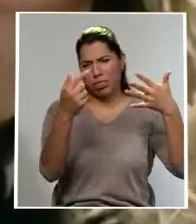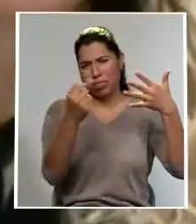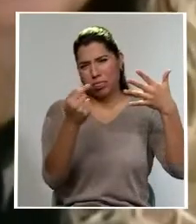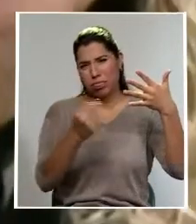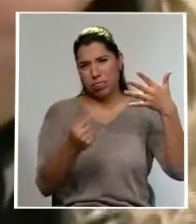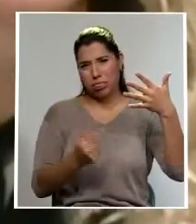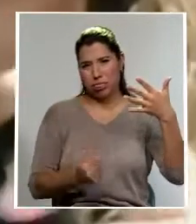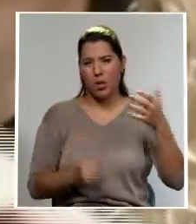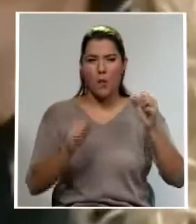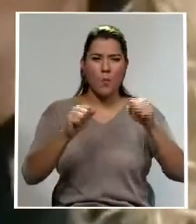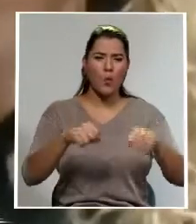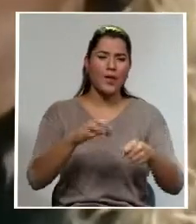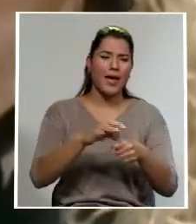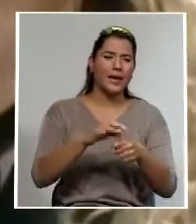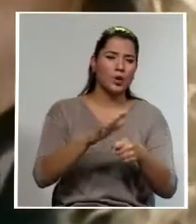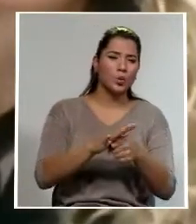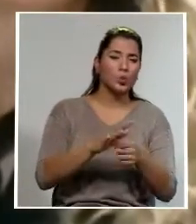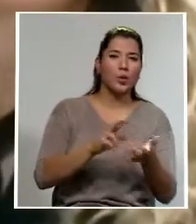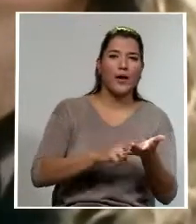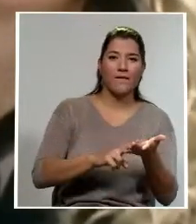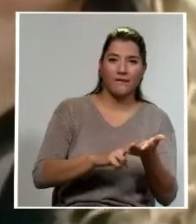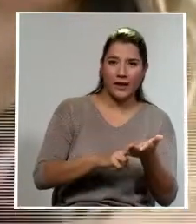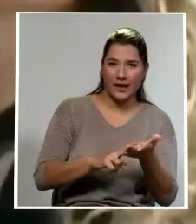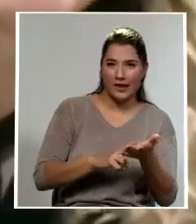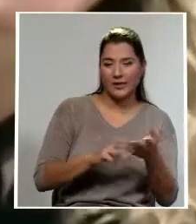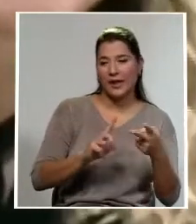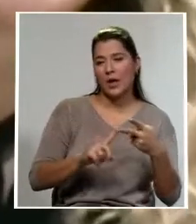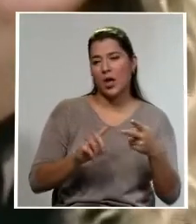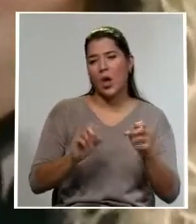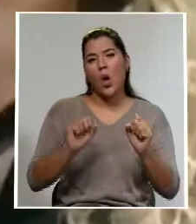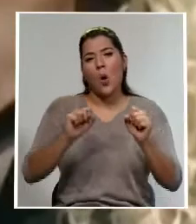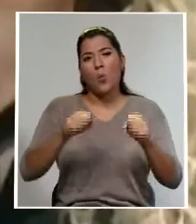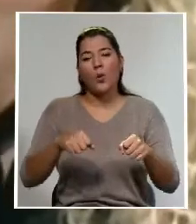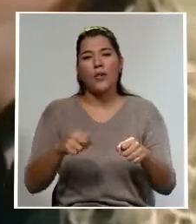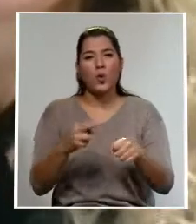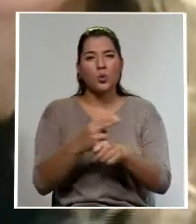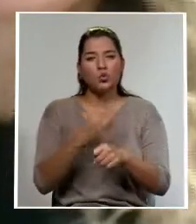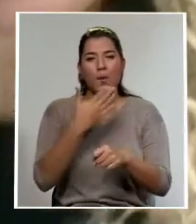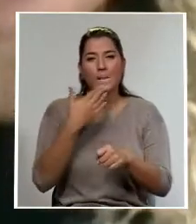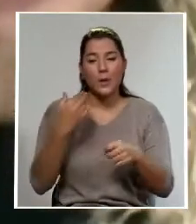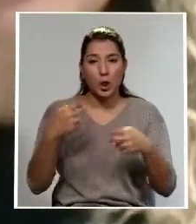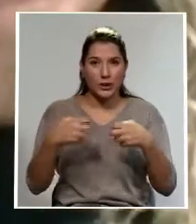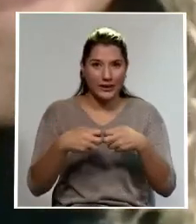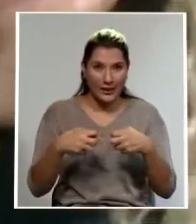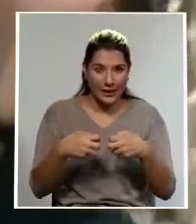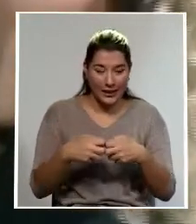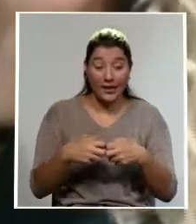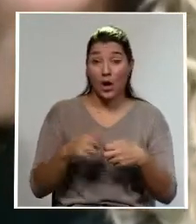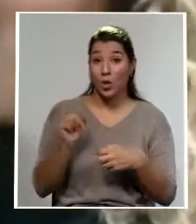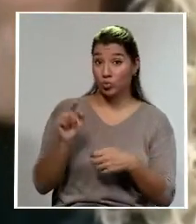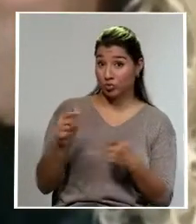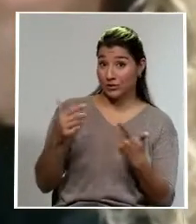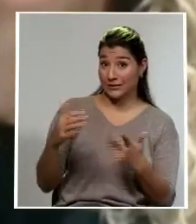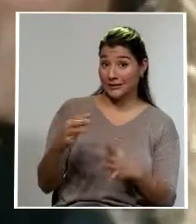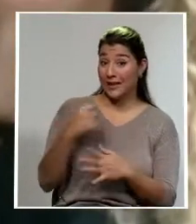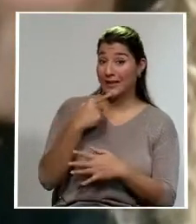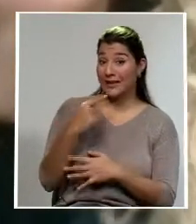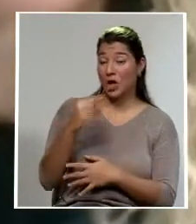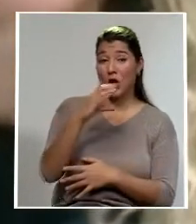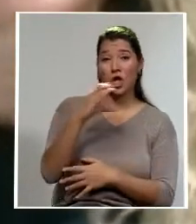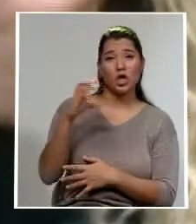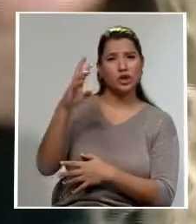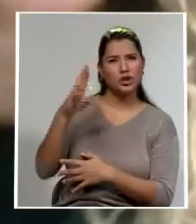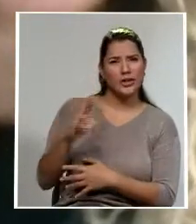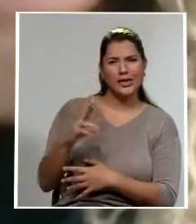de agricultura verde, podemos estar hablando de eficiencia energética. Incluso, usted lo mencionaba, nuestro país siempre ha estado